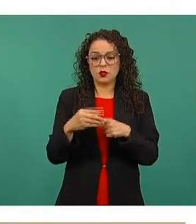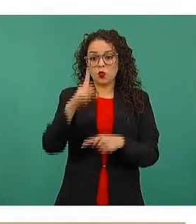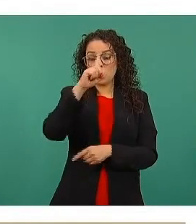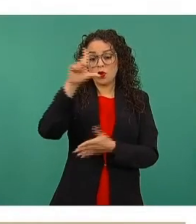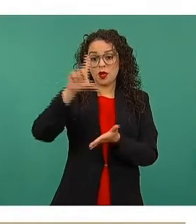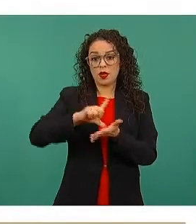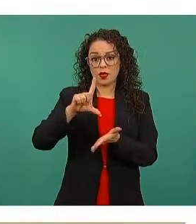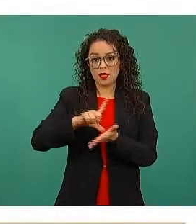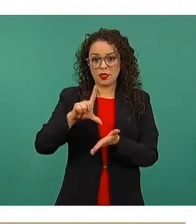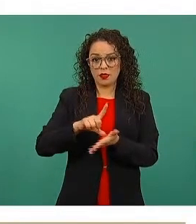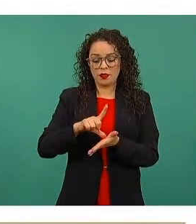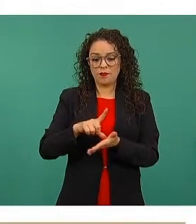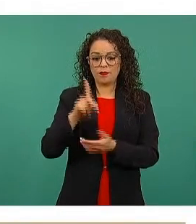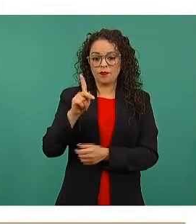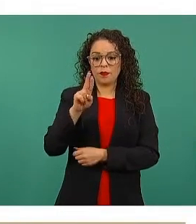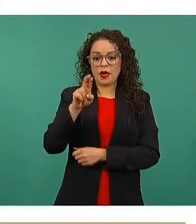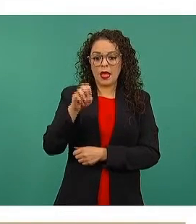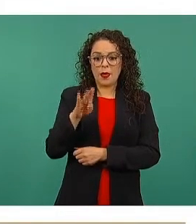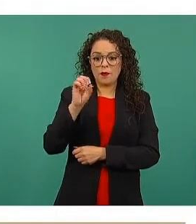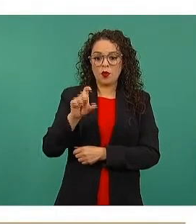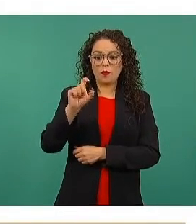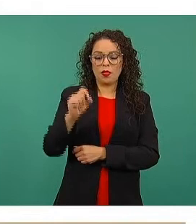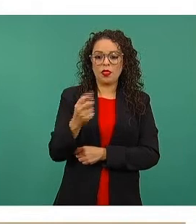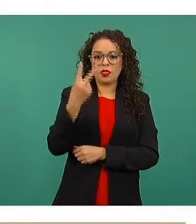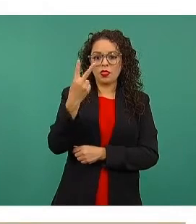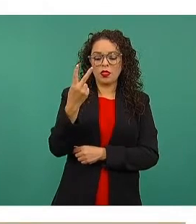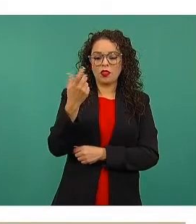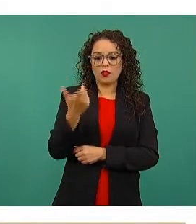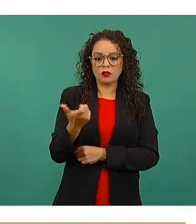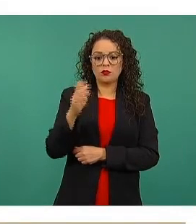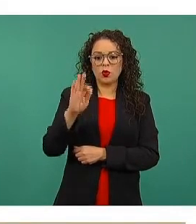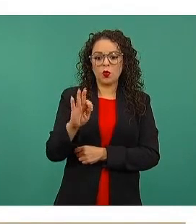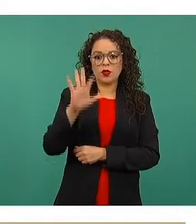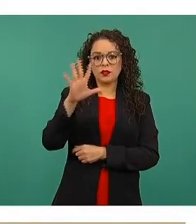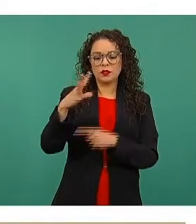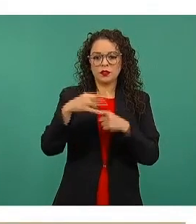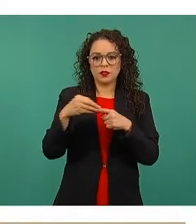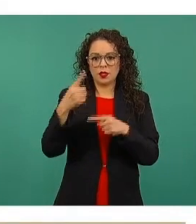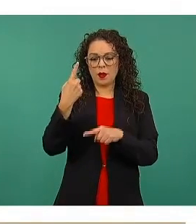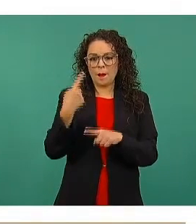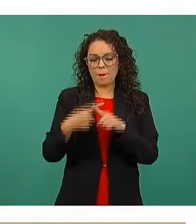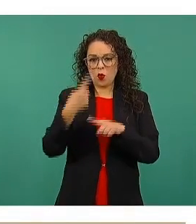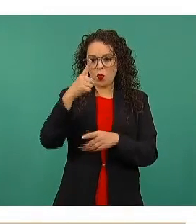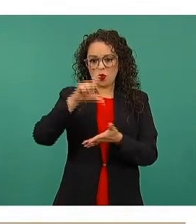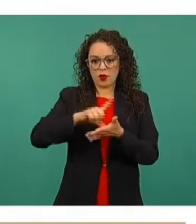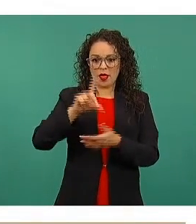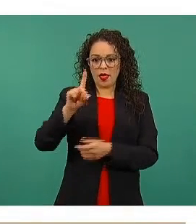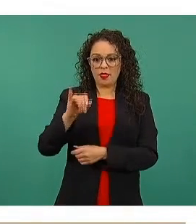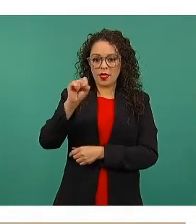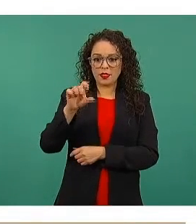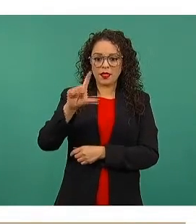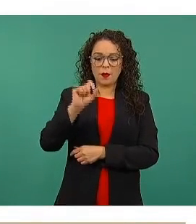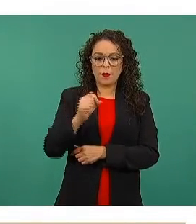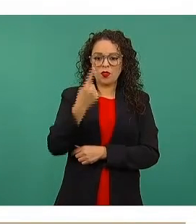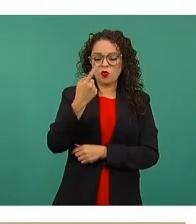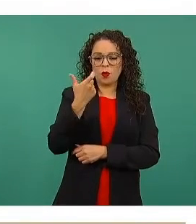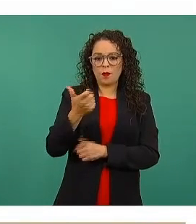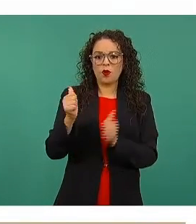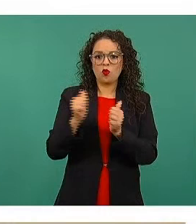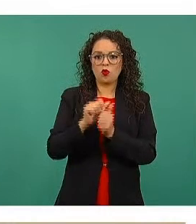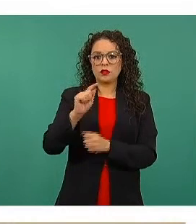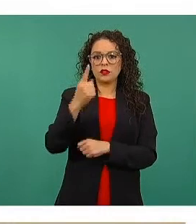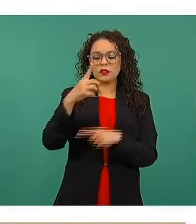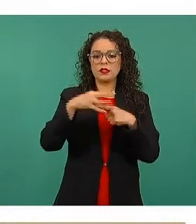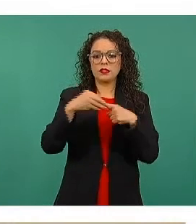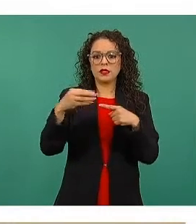litro. La gasolina premium, 22 pesos con 45 centavos por litro. Y el diésel, 21 pesos con 71 centavos